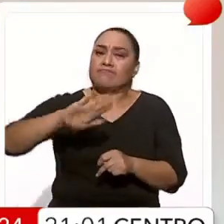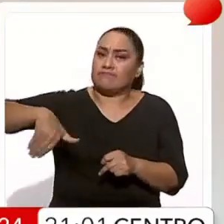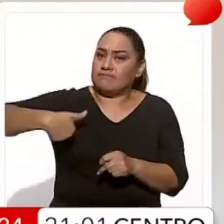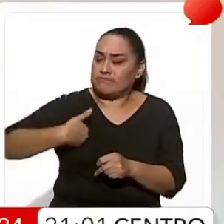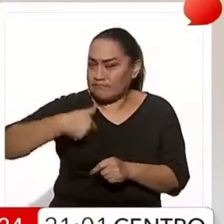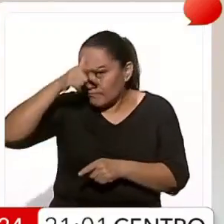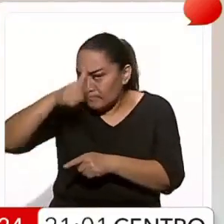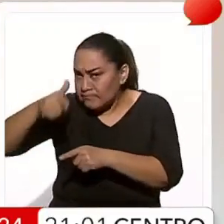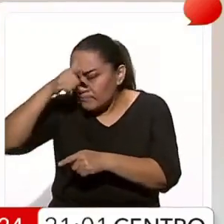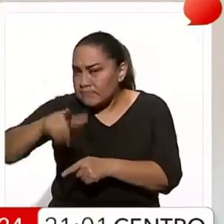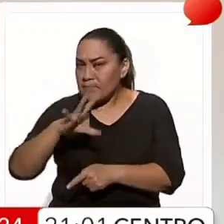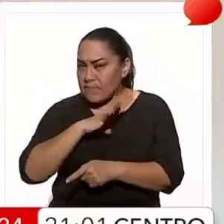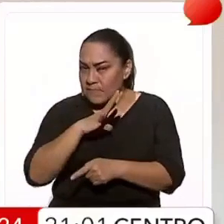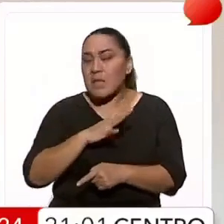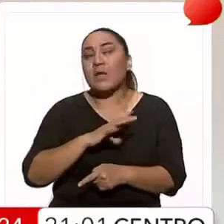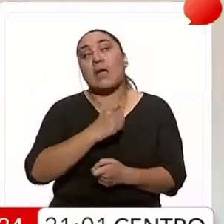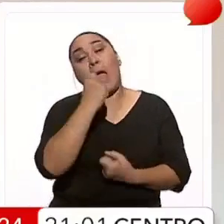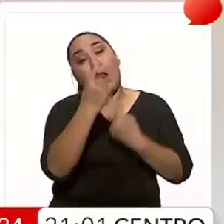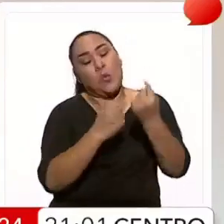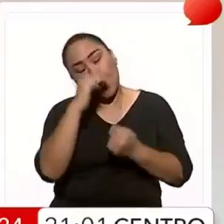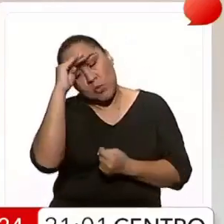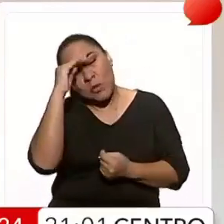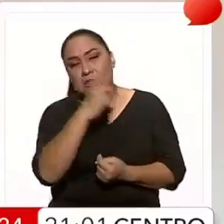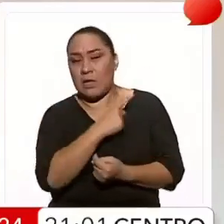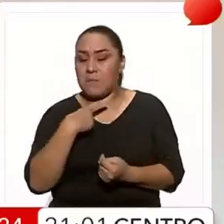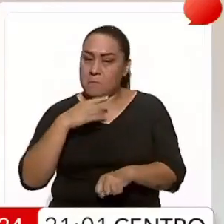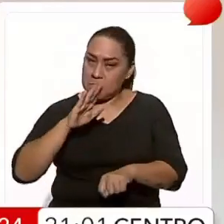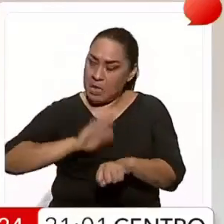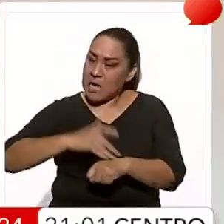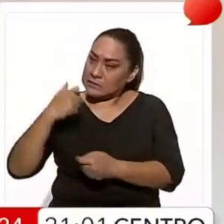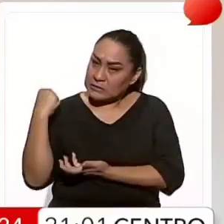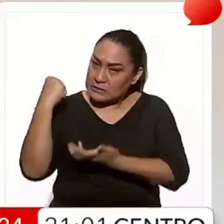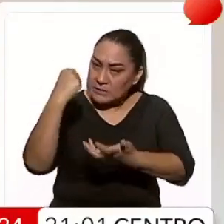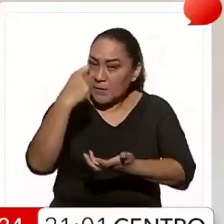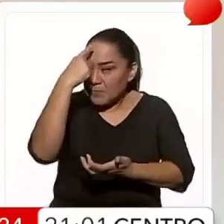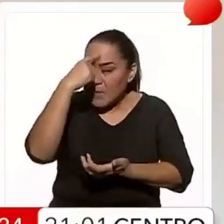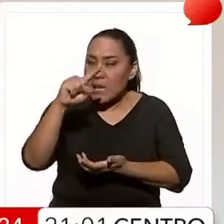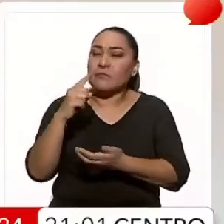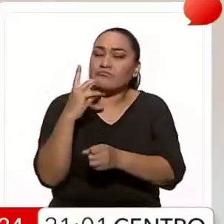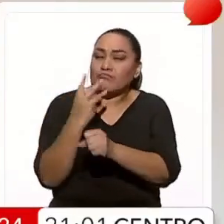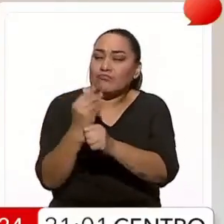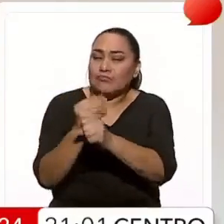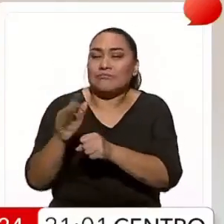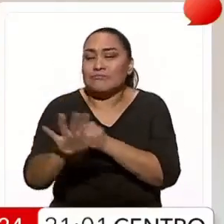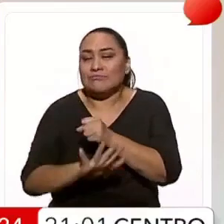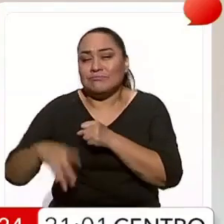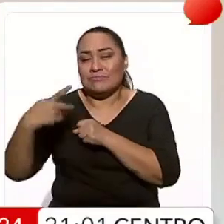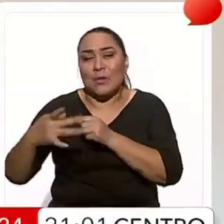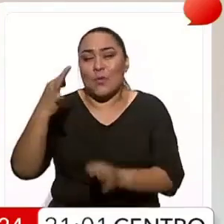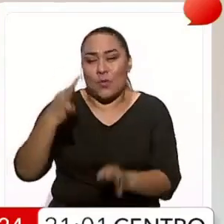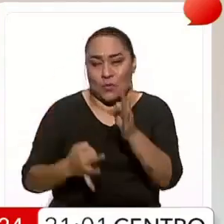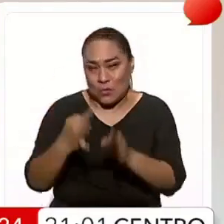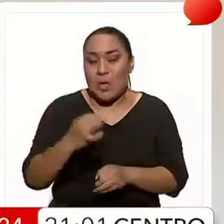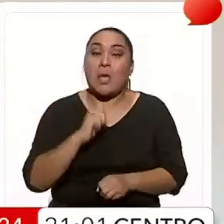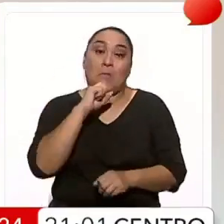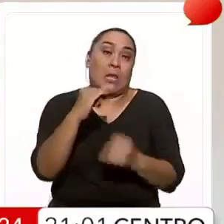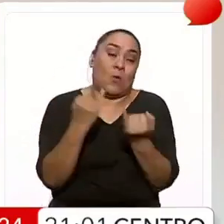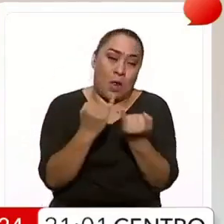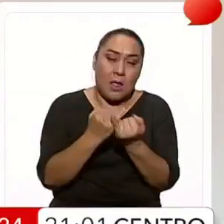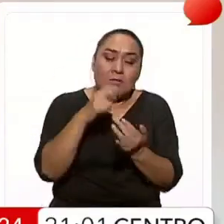Otros aseguran que es necesario más presupuesto si se quiere mejorar la justicia del país y hasta hacer esta